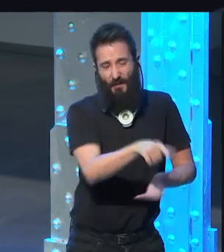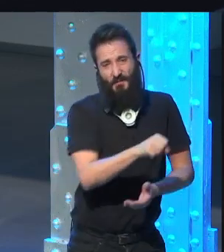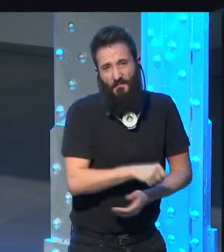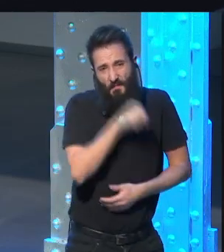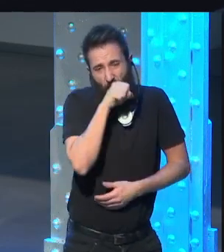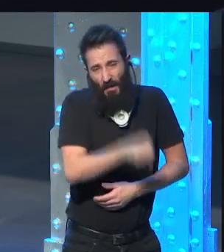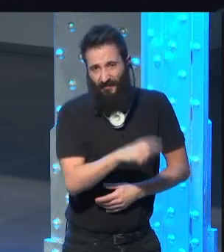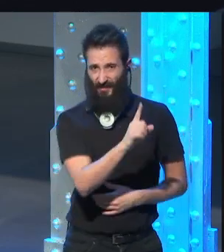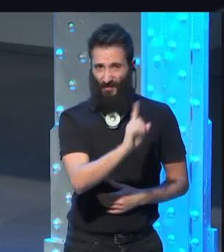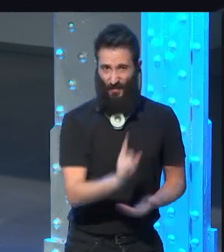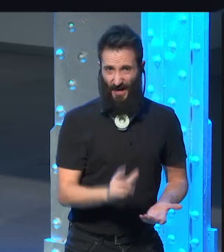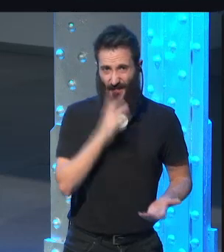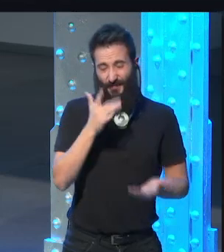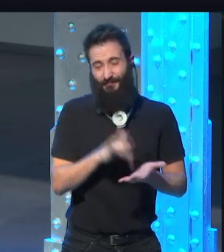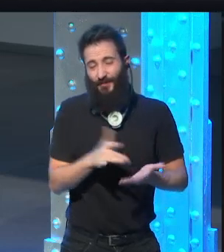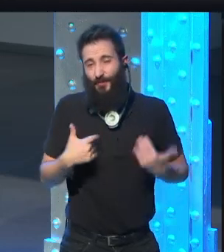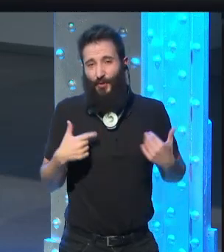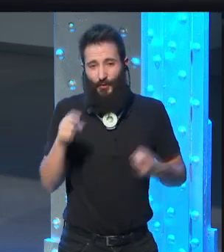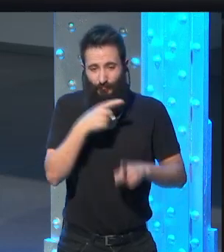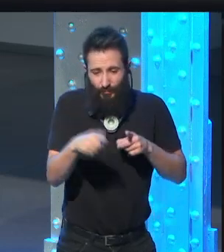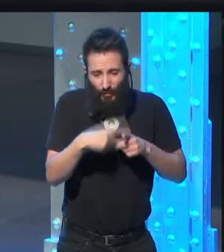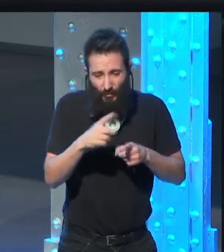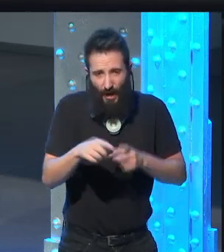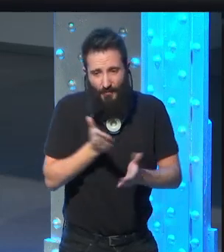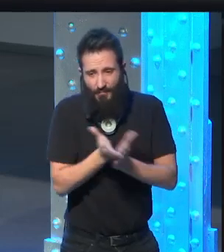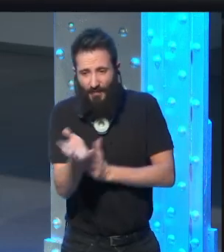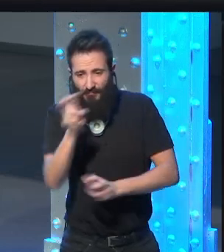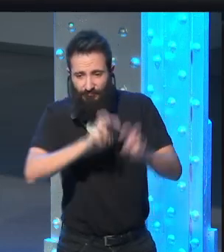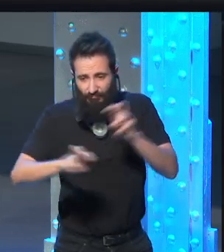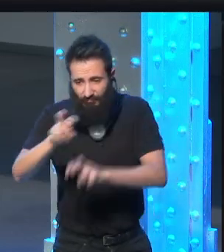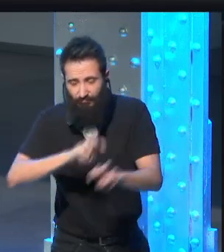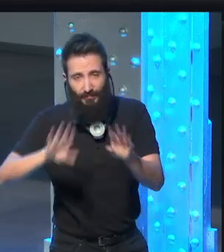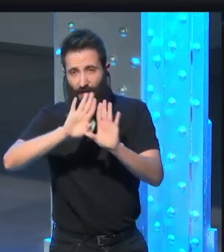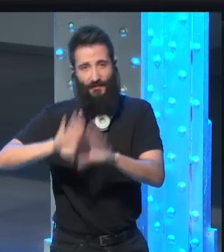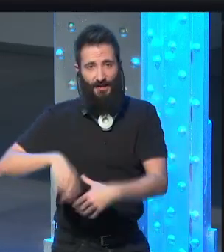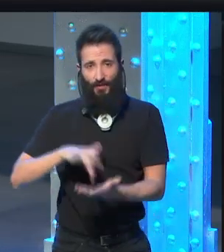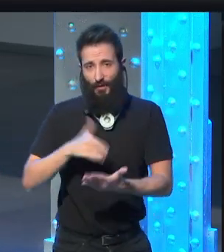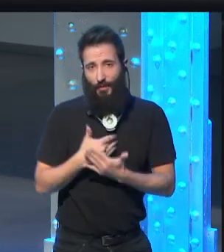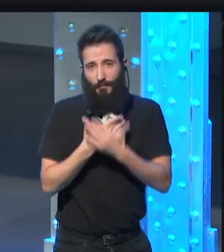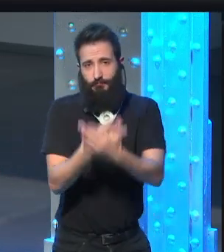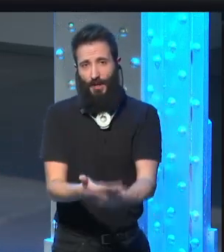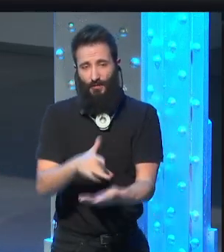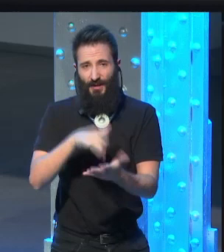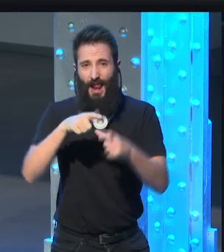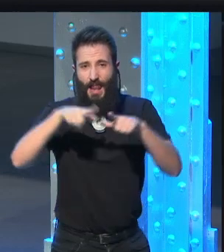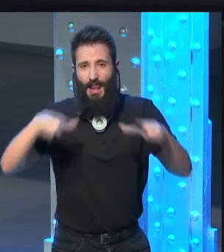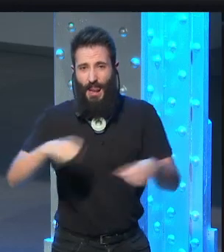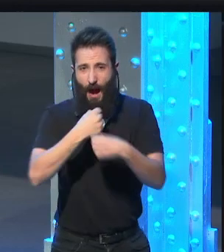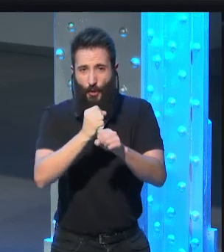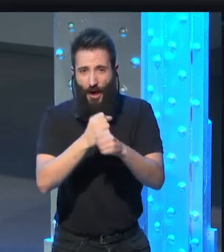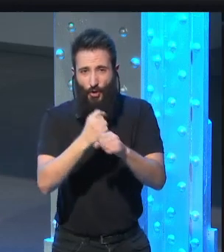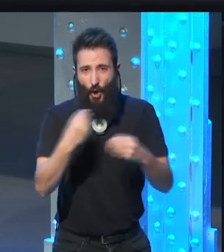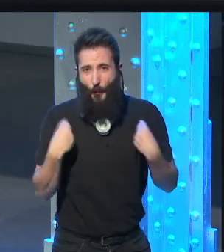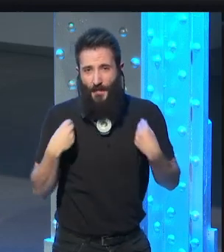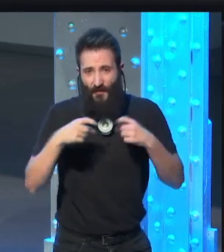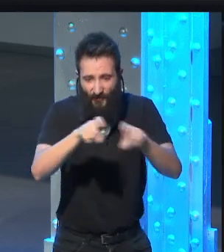apasionara mucho. Entonces empecé a buscar una alternativa y bueno, terminé siendo voluntario en un laboratorio de bioinformática donde se utilizaba más